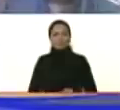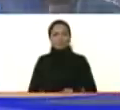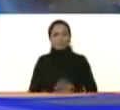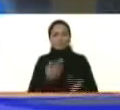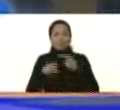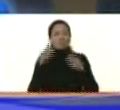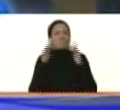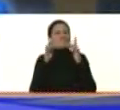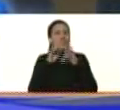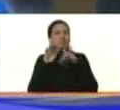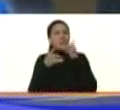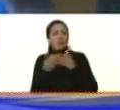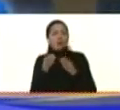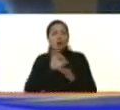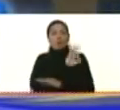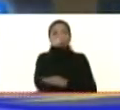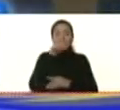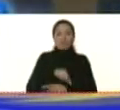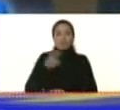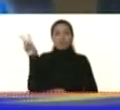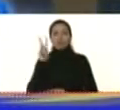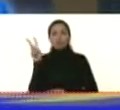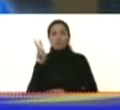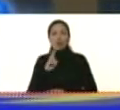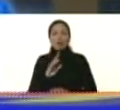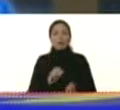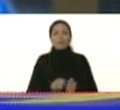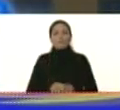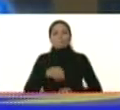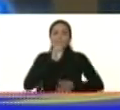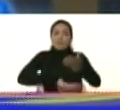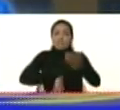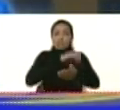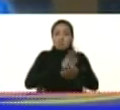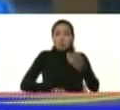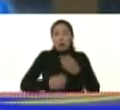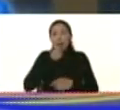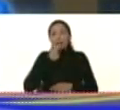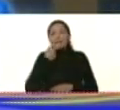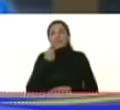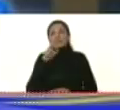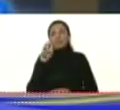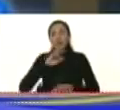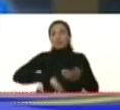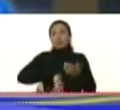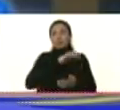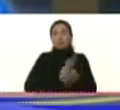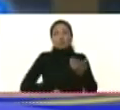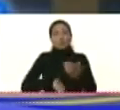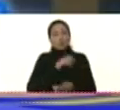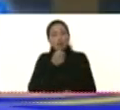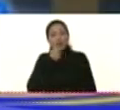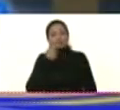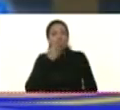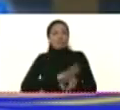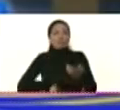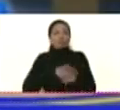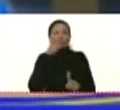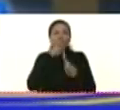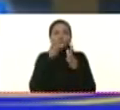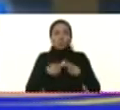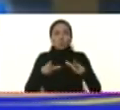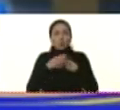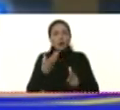Vámonos directo al oriente de Venezuela, en Barcelona. Bella Barcelona, bella, bella Barcelona, ya está nuestro